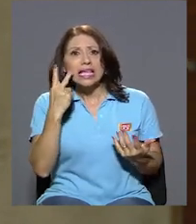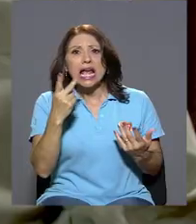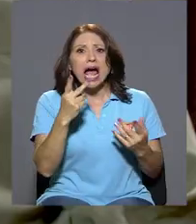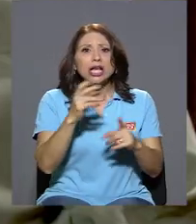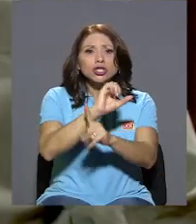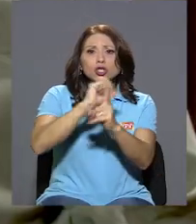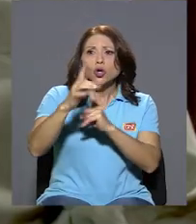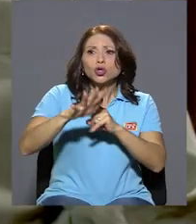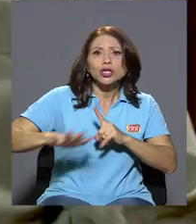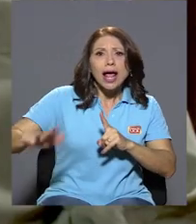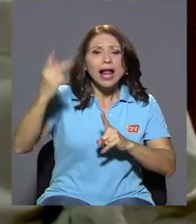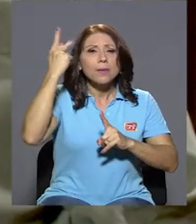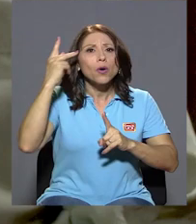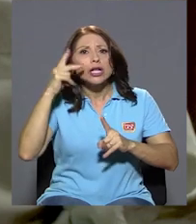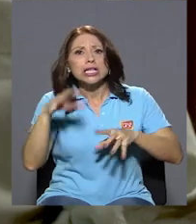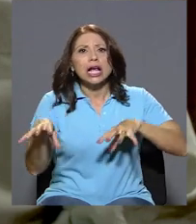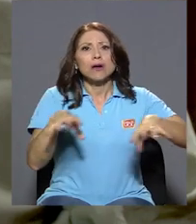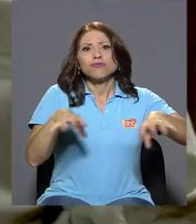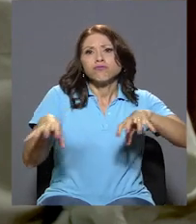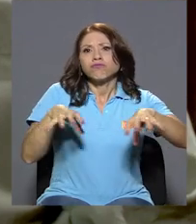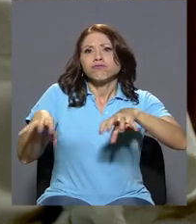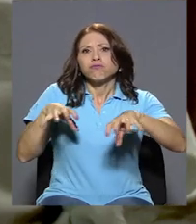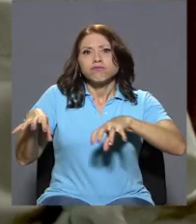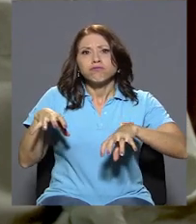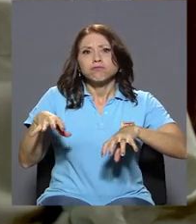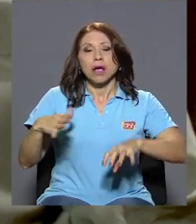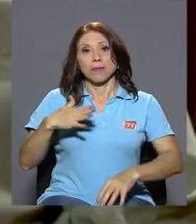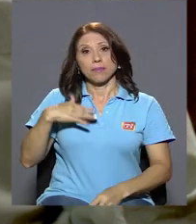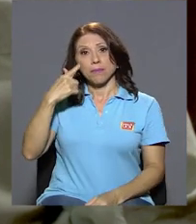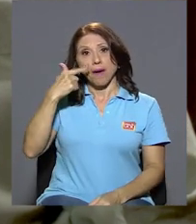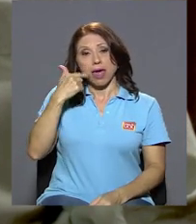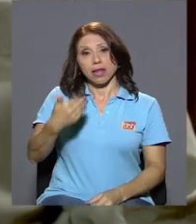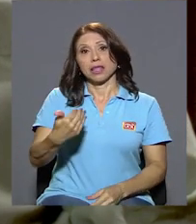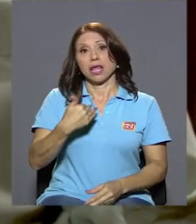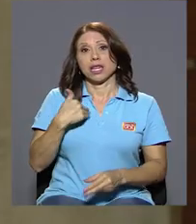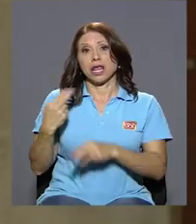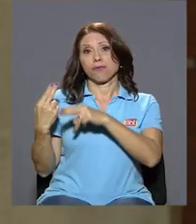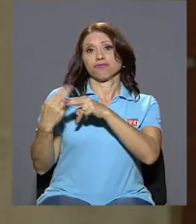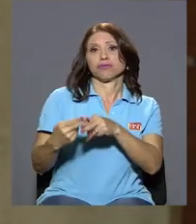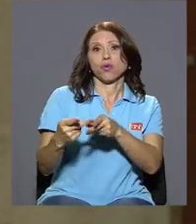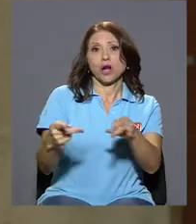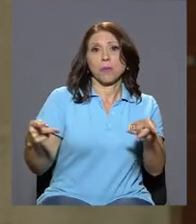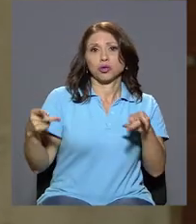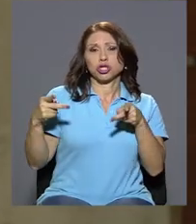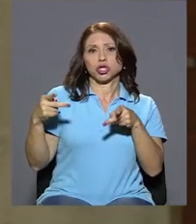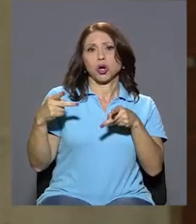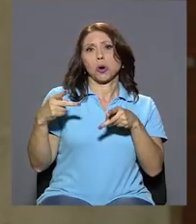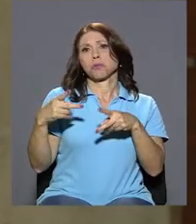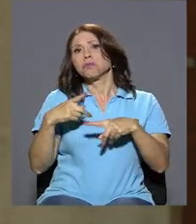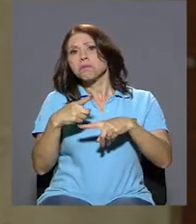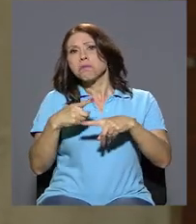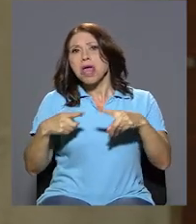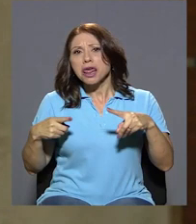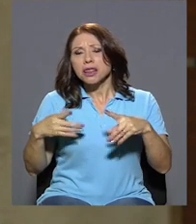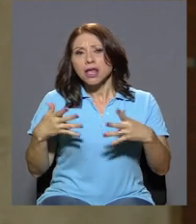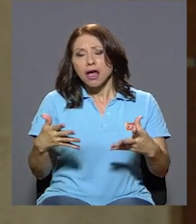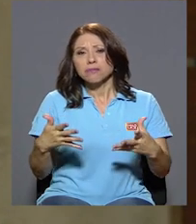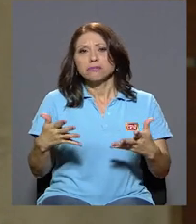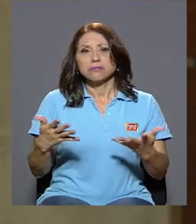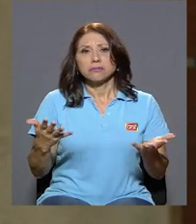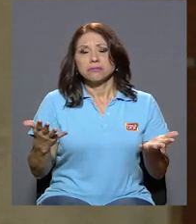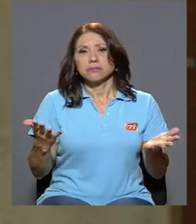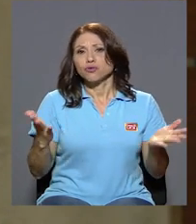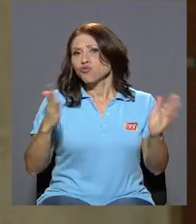la efervescencia social y política en mi padre ocupaba una posición media y por lo tanto no